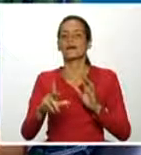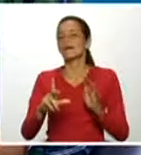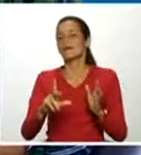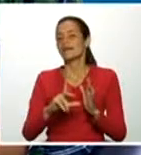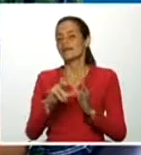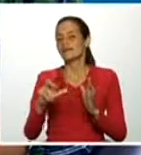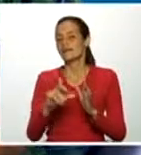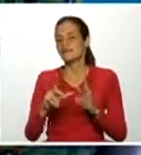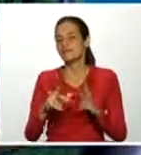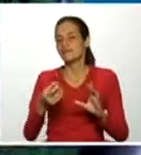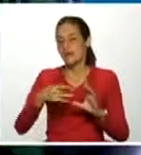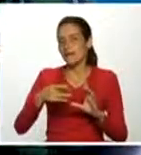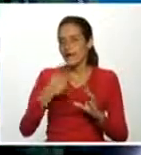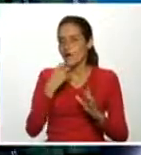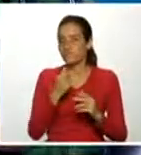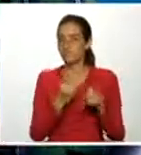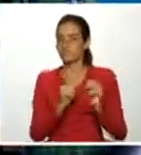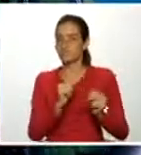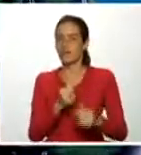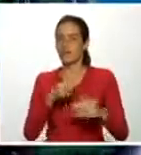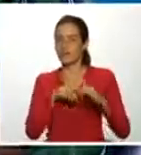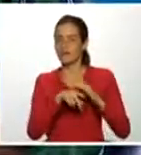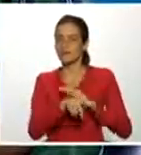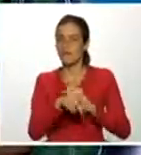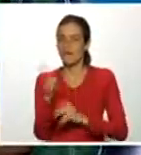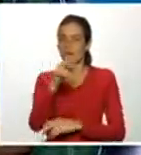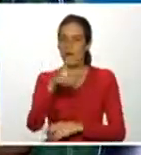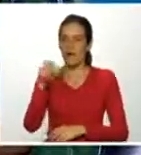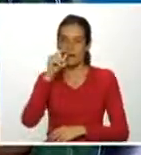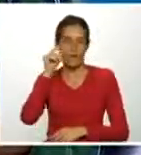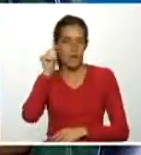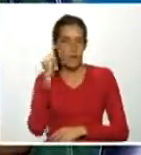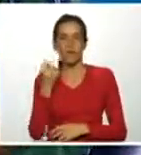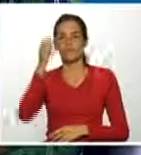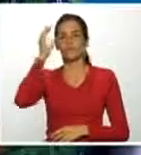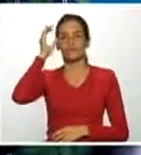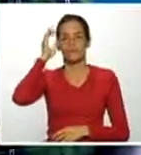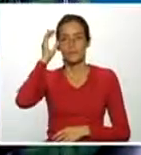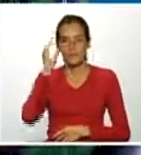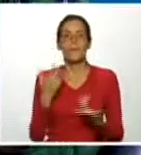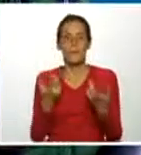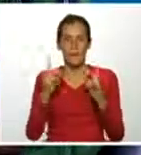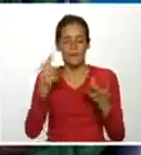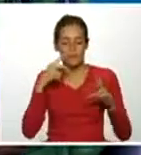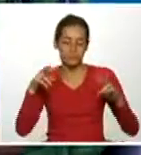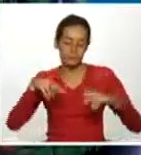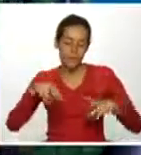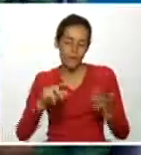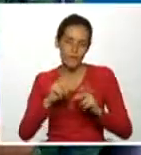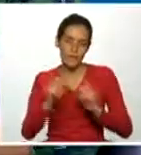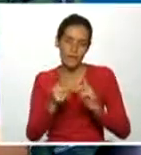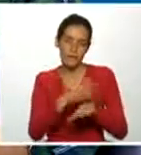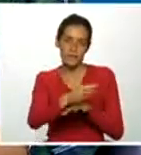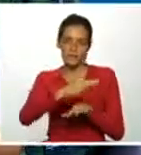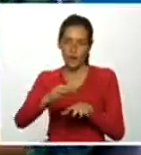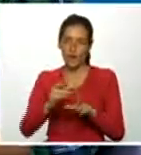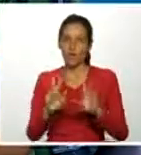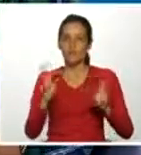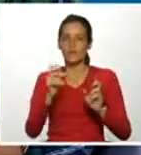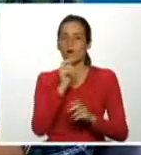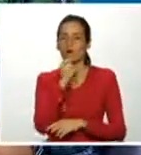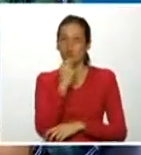licencias que privan el acceso de las venezolanas y venezolanos al conocimiento que permite estudiar, modificar, distribuir esos códigos.